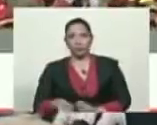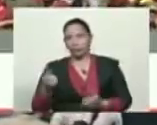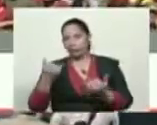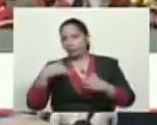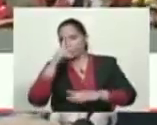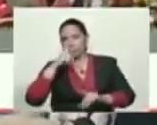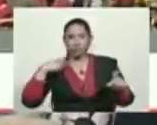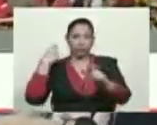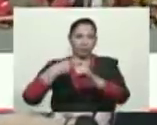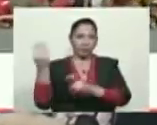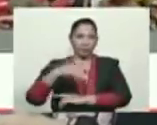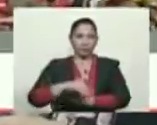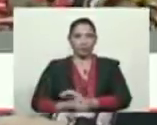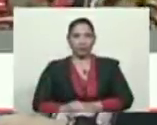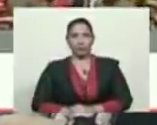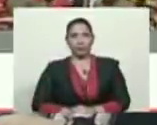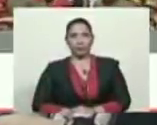más,